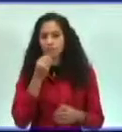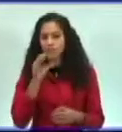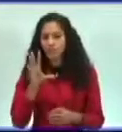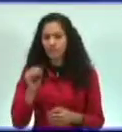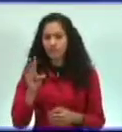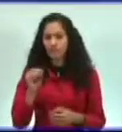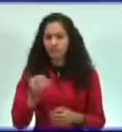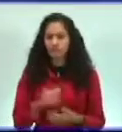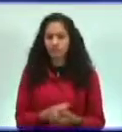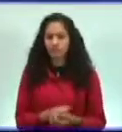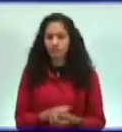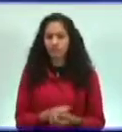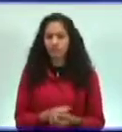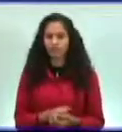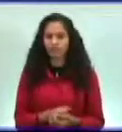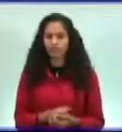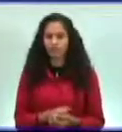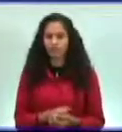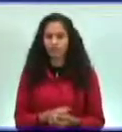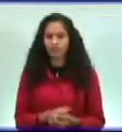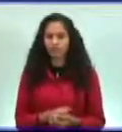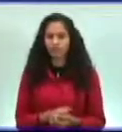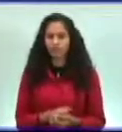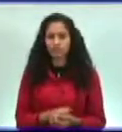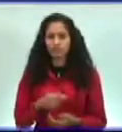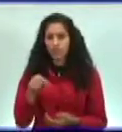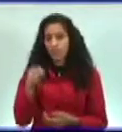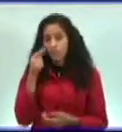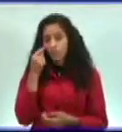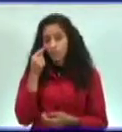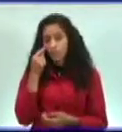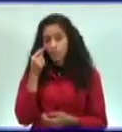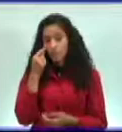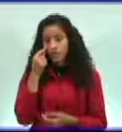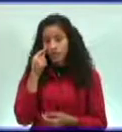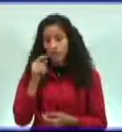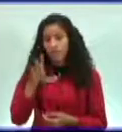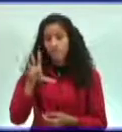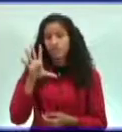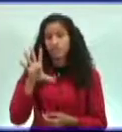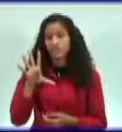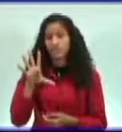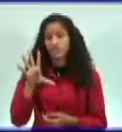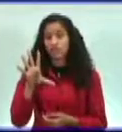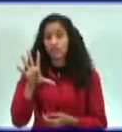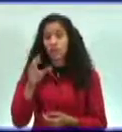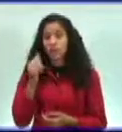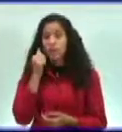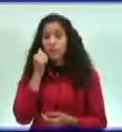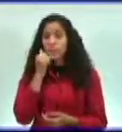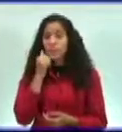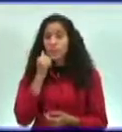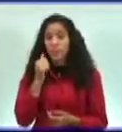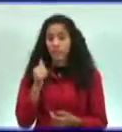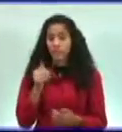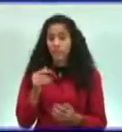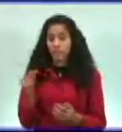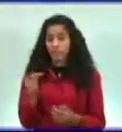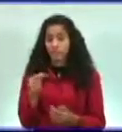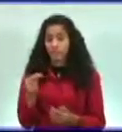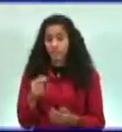decirla? Ah, pero fíjense, el 5 es el